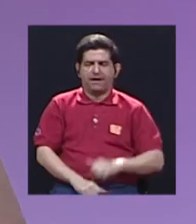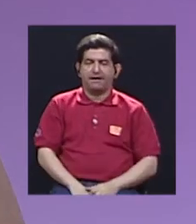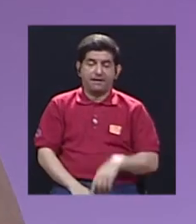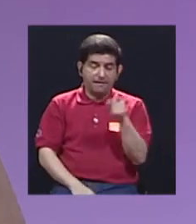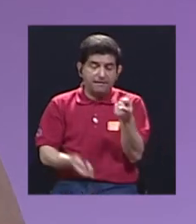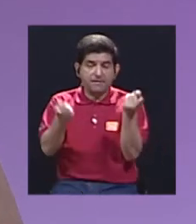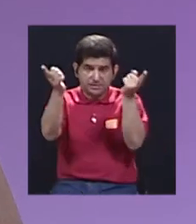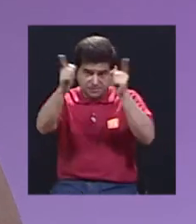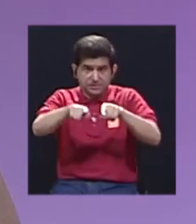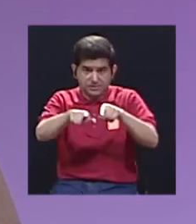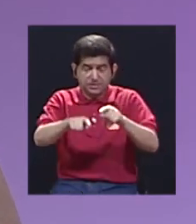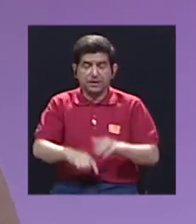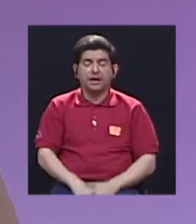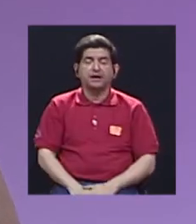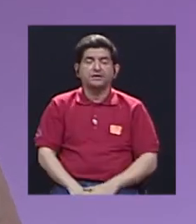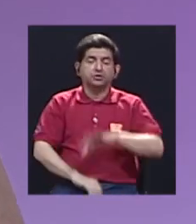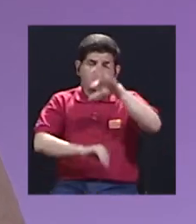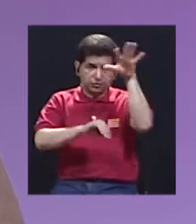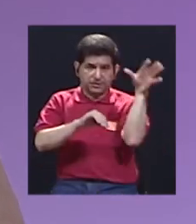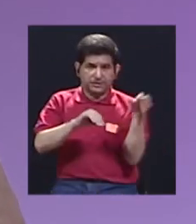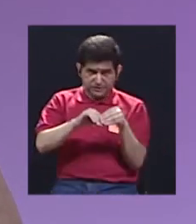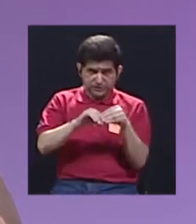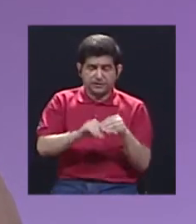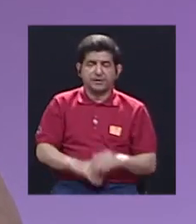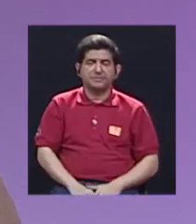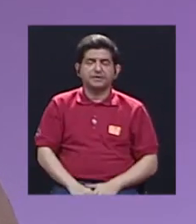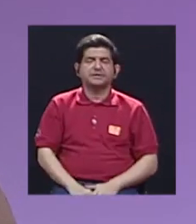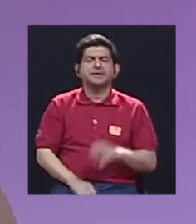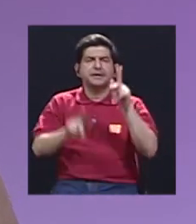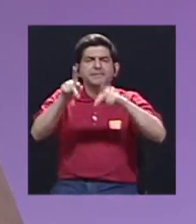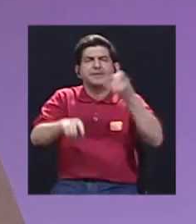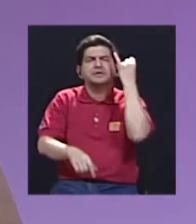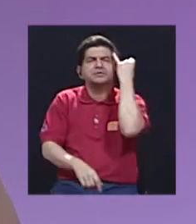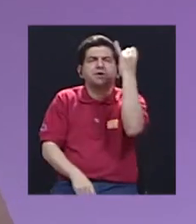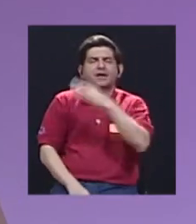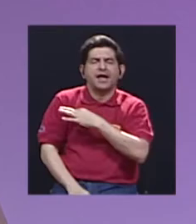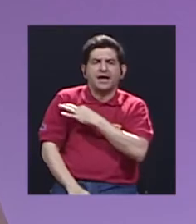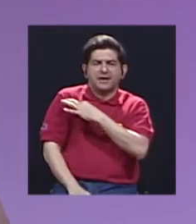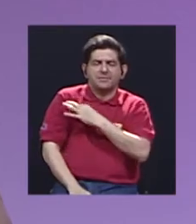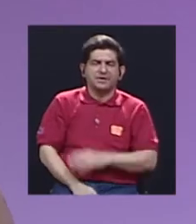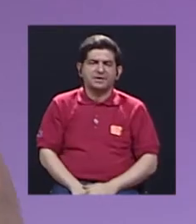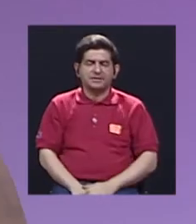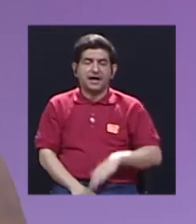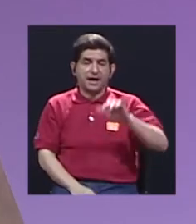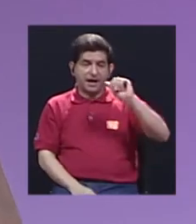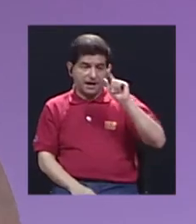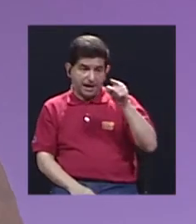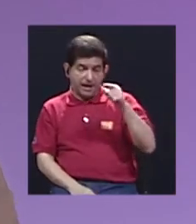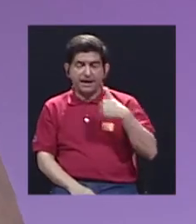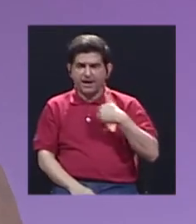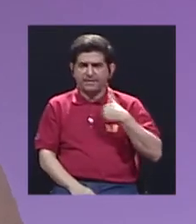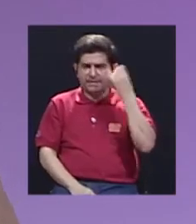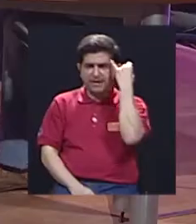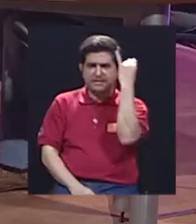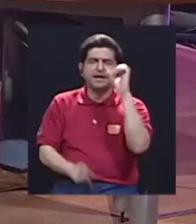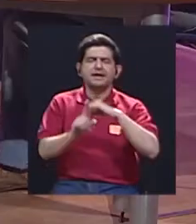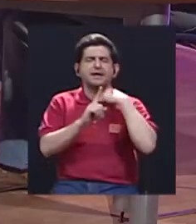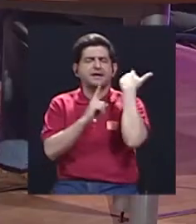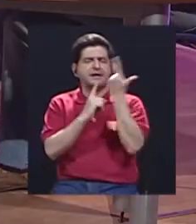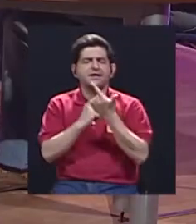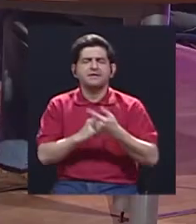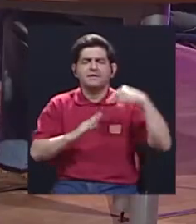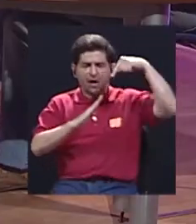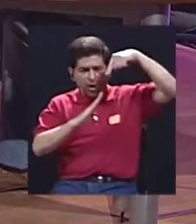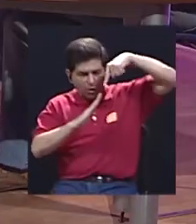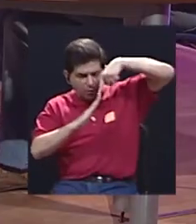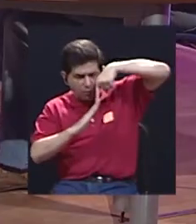haya sido además la de la idea de invitar a Alejandra, que tiene ese concepto social tan